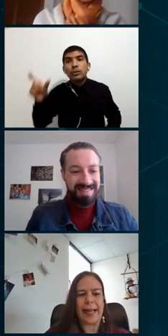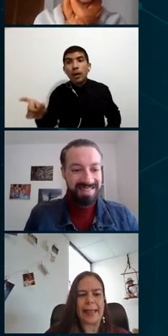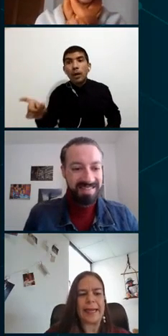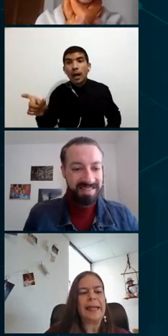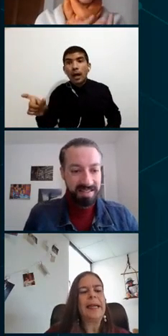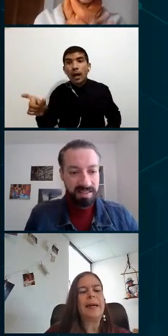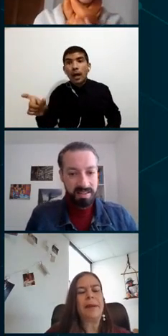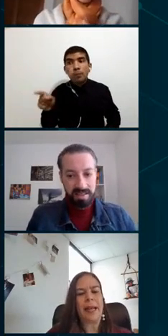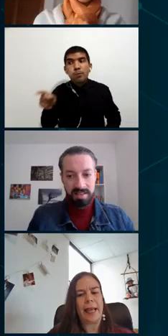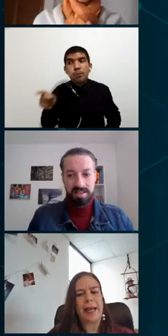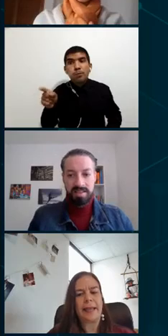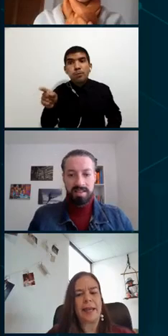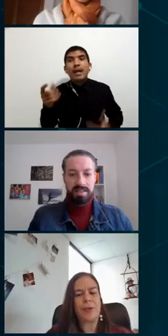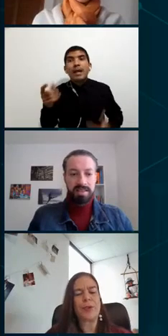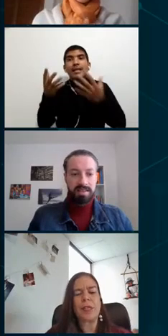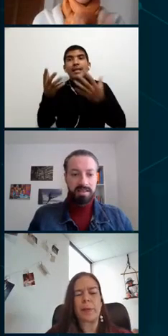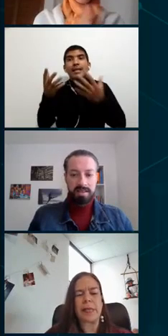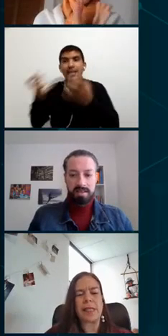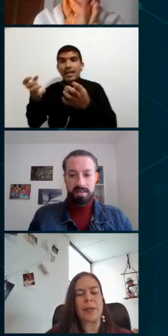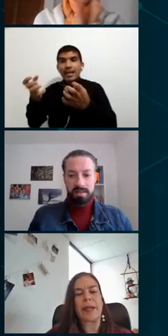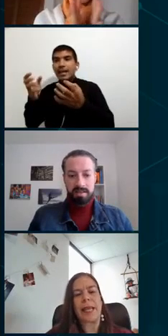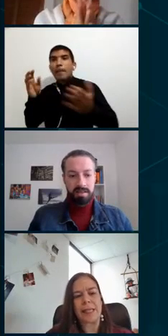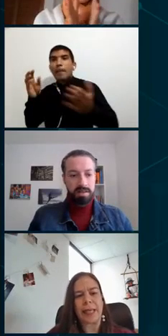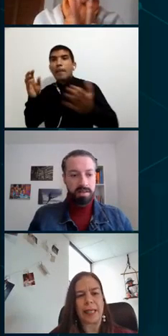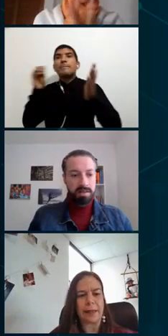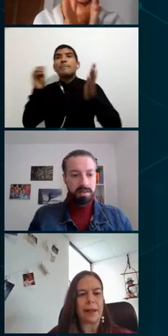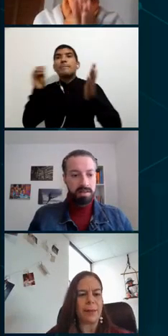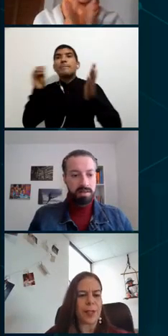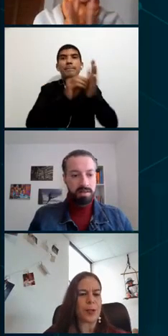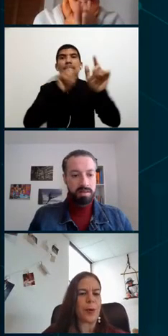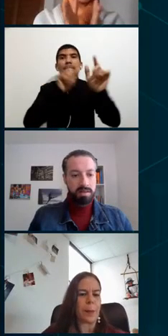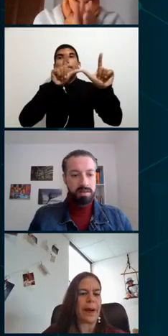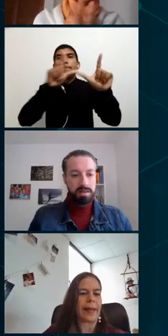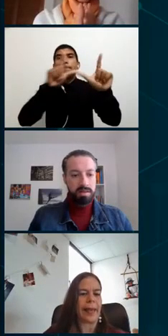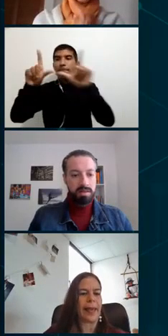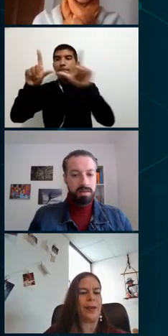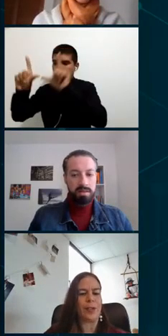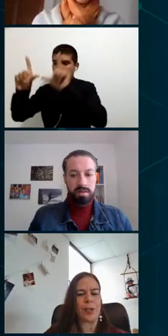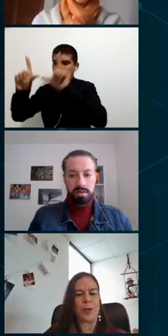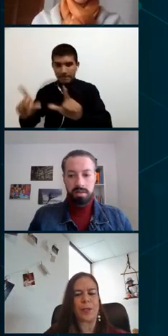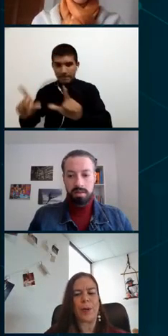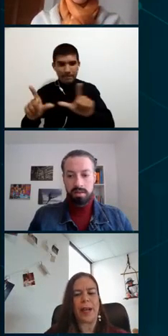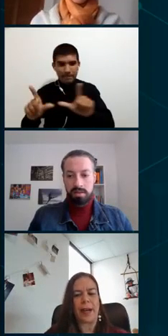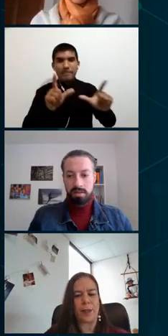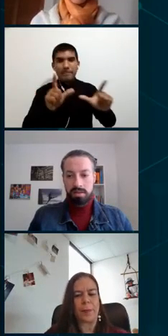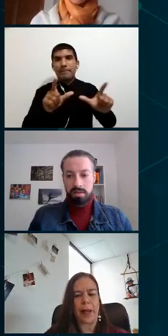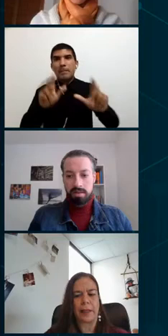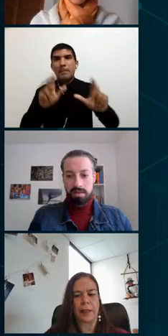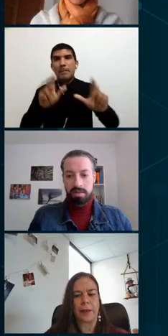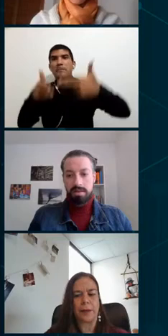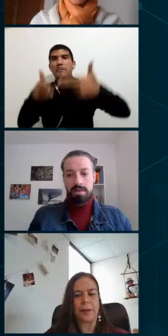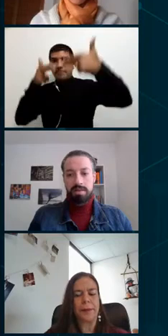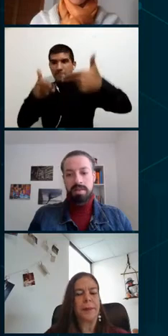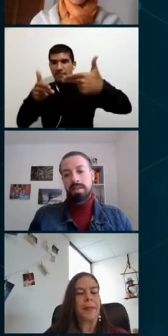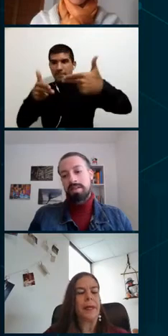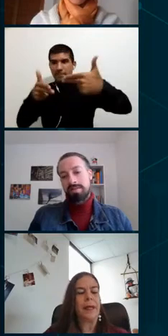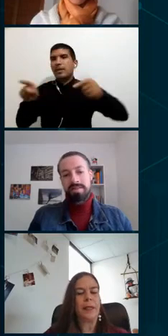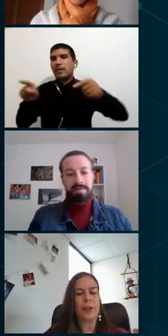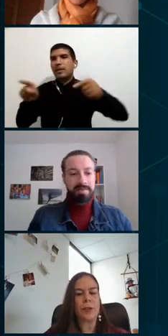María Gracias. Alejandra. María Alejandra, danos un espacito que ya enseguida te vamos a Bravo, subir para bravo. que nos ayudes con el caso